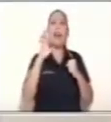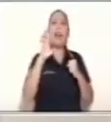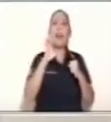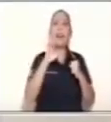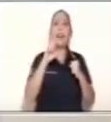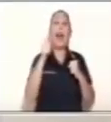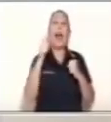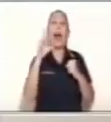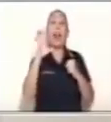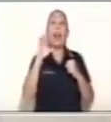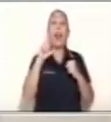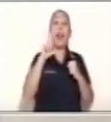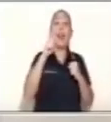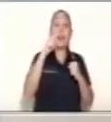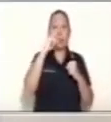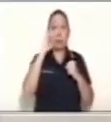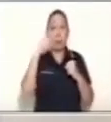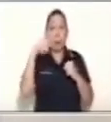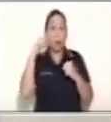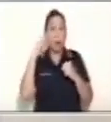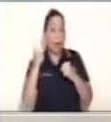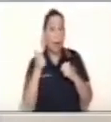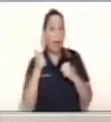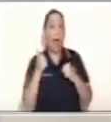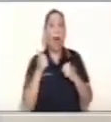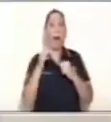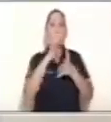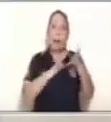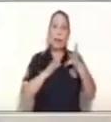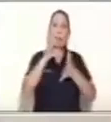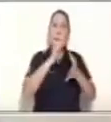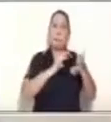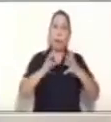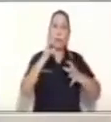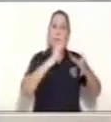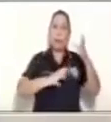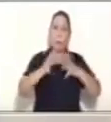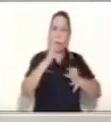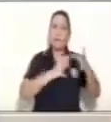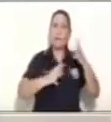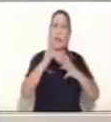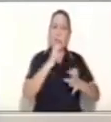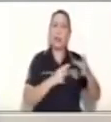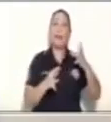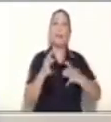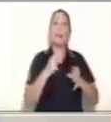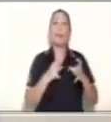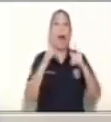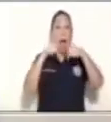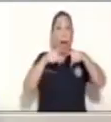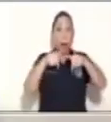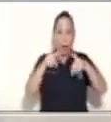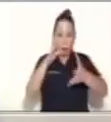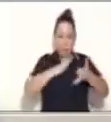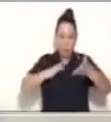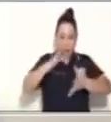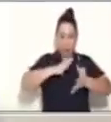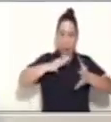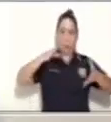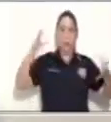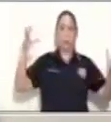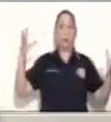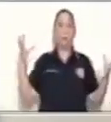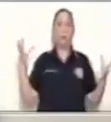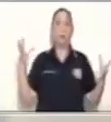alele, alele, lele, tonga, amasa, masa, masa. Y ahora la bola de masa crece